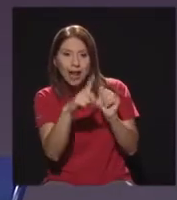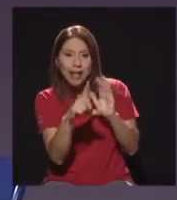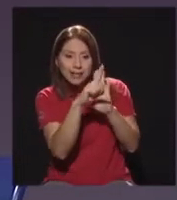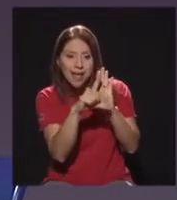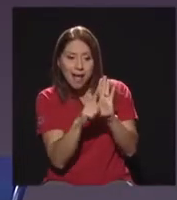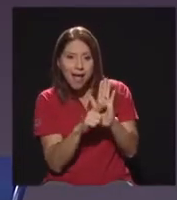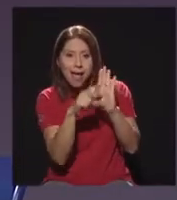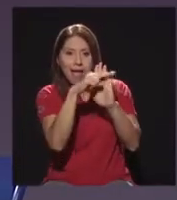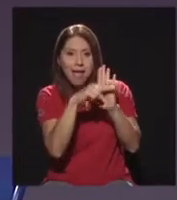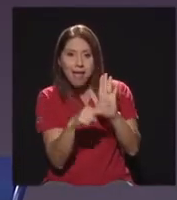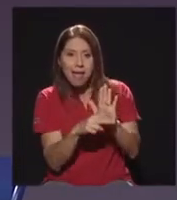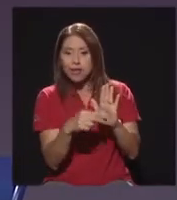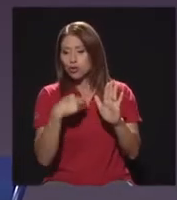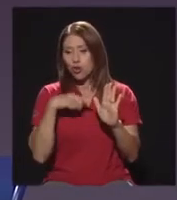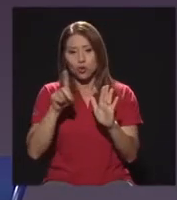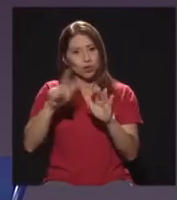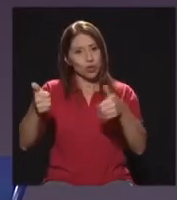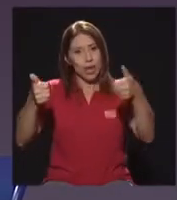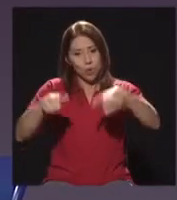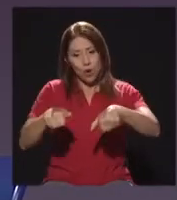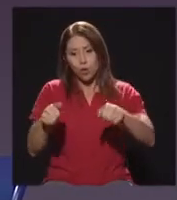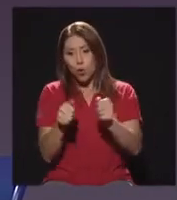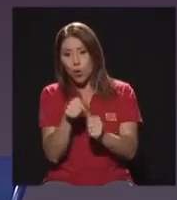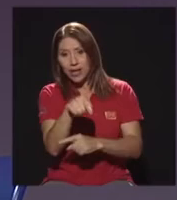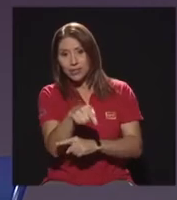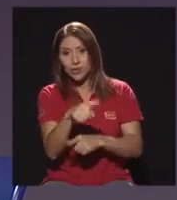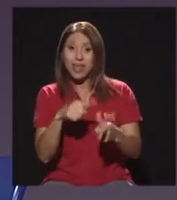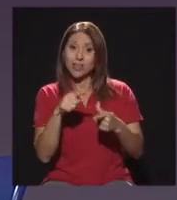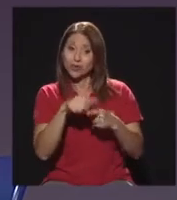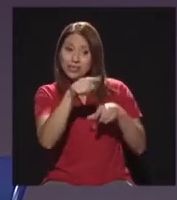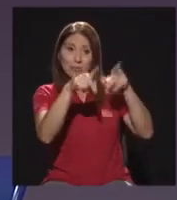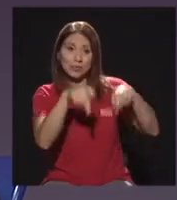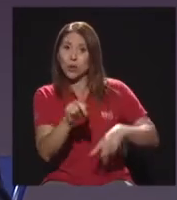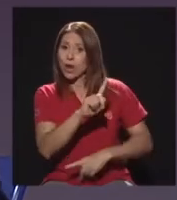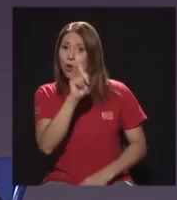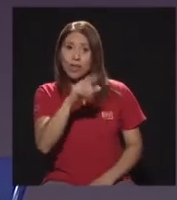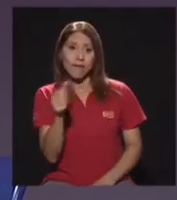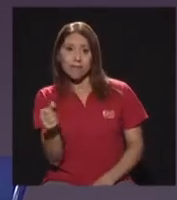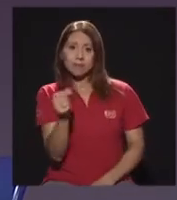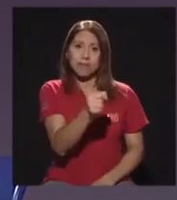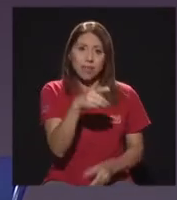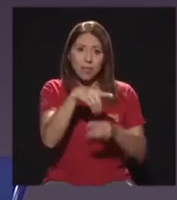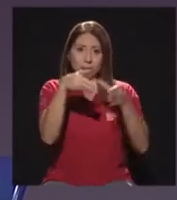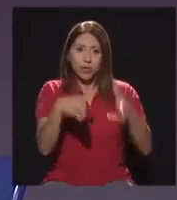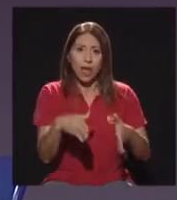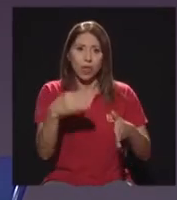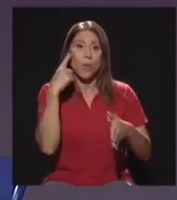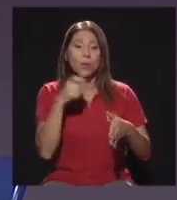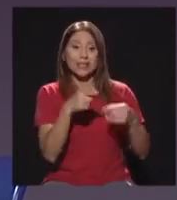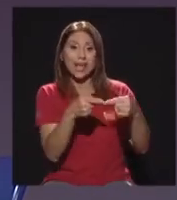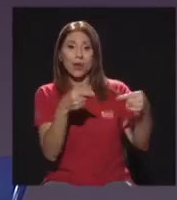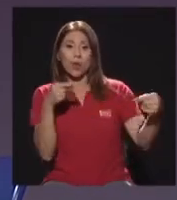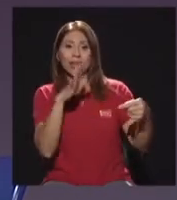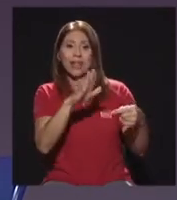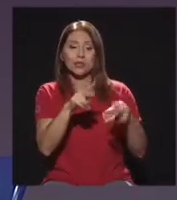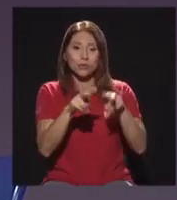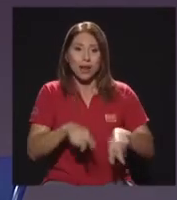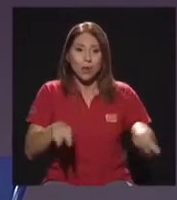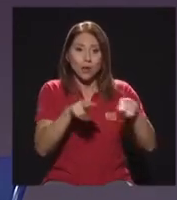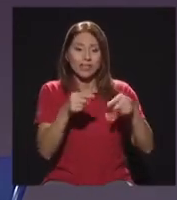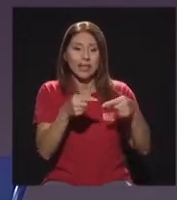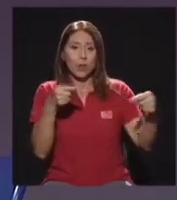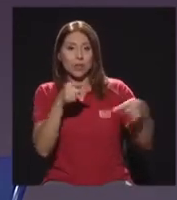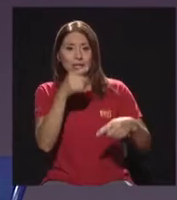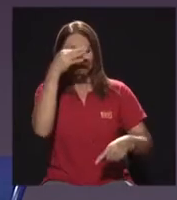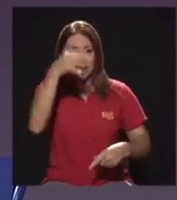estoy de acuerdo con este instrumento pues entonces no debería estar como diputado porque va en contra de sus valores en contra de sus creencias entonces no tiene que